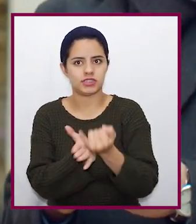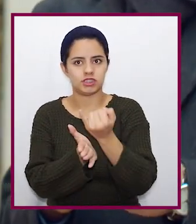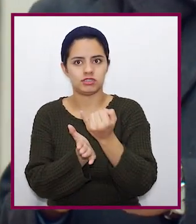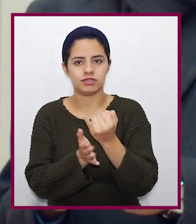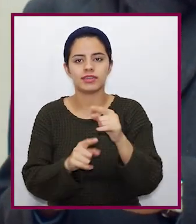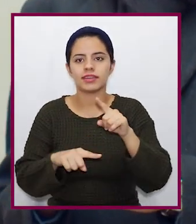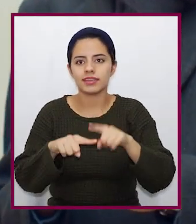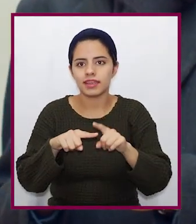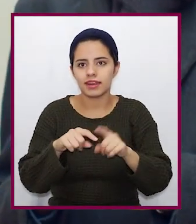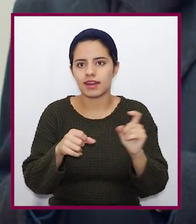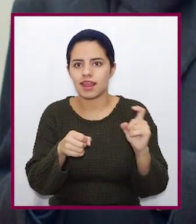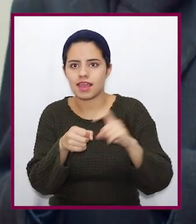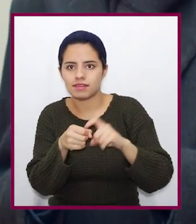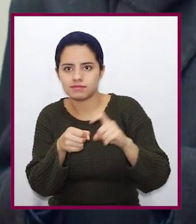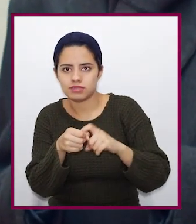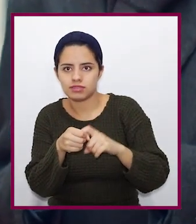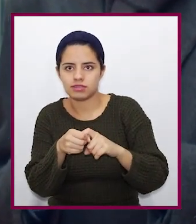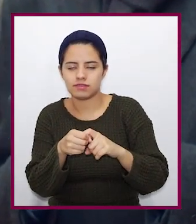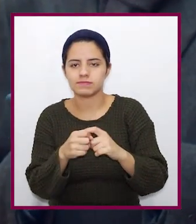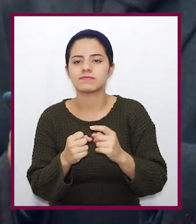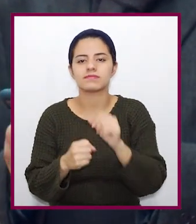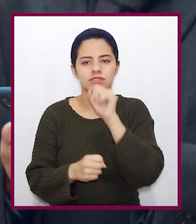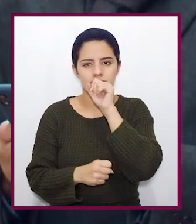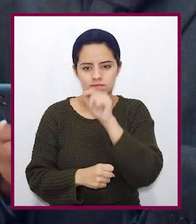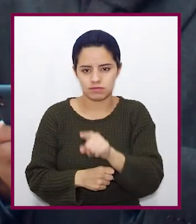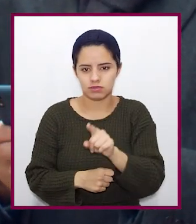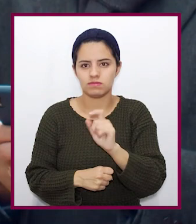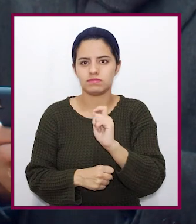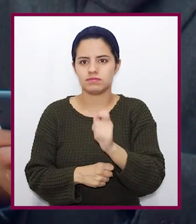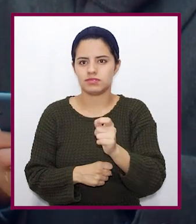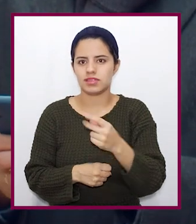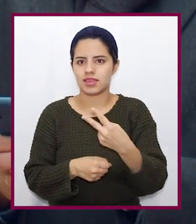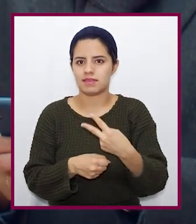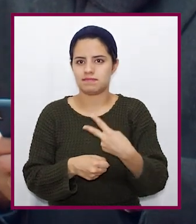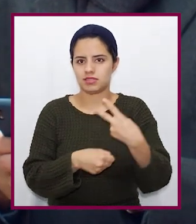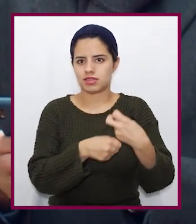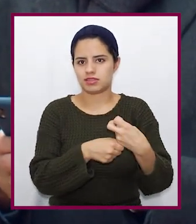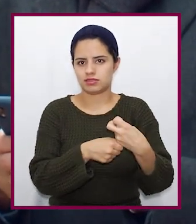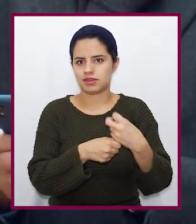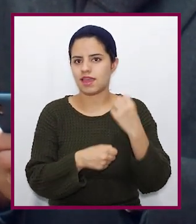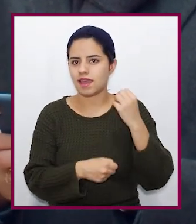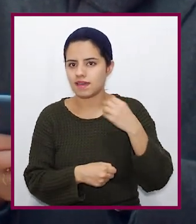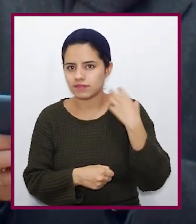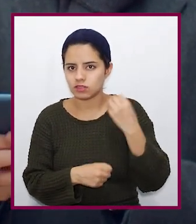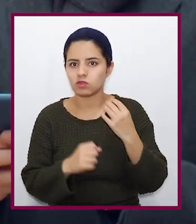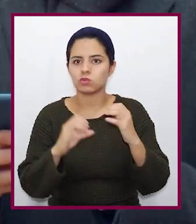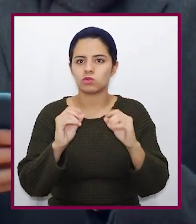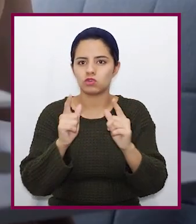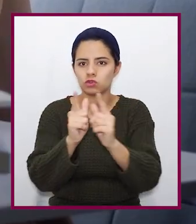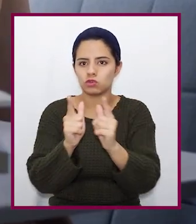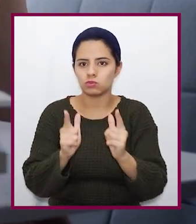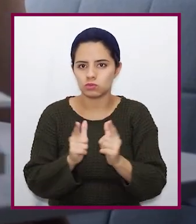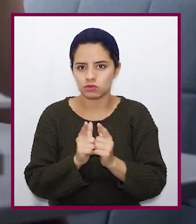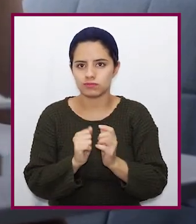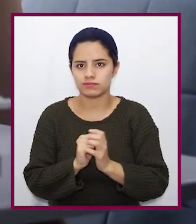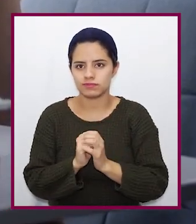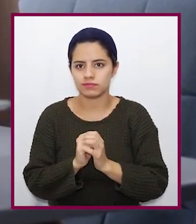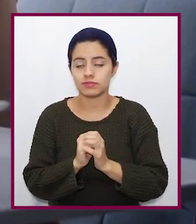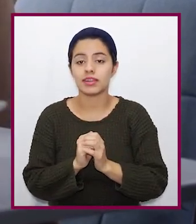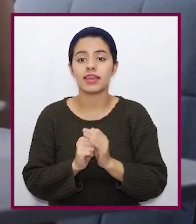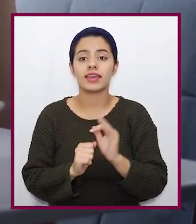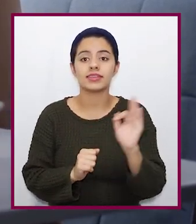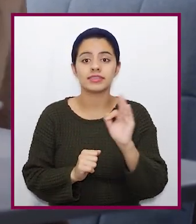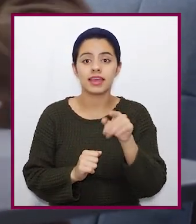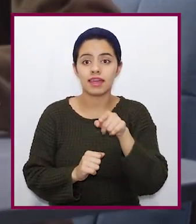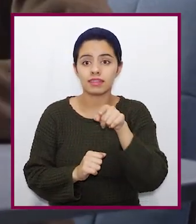en redes sociales. Lo mismo aplica con invitaciones a eventos o a grupos. Si es a ti a